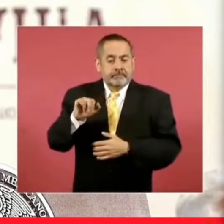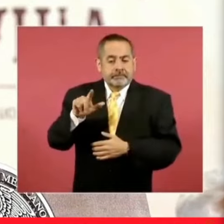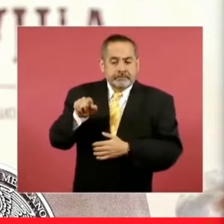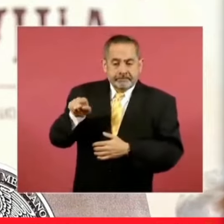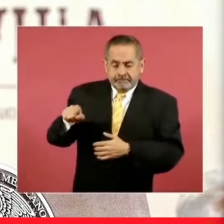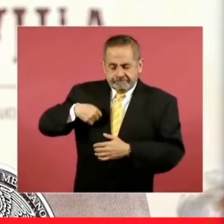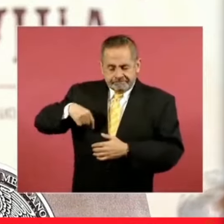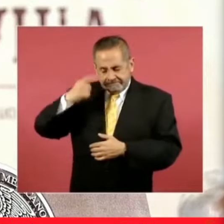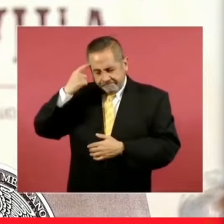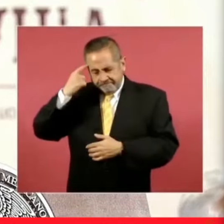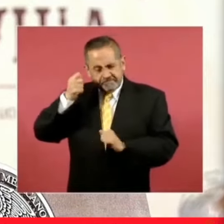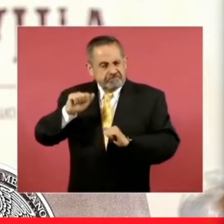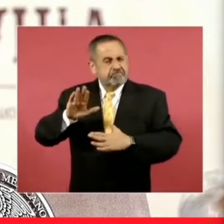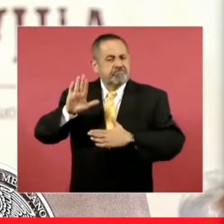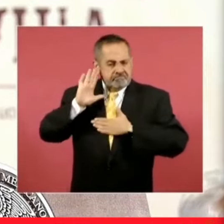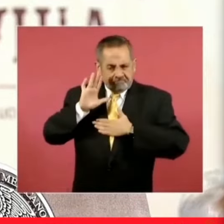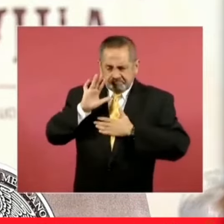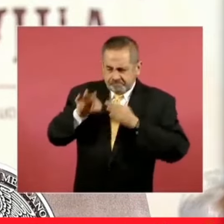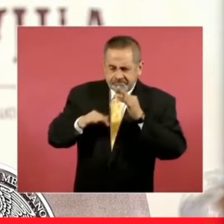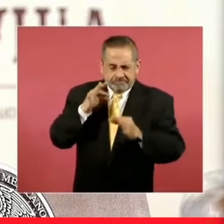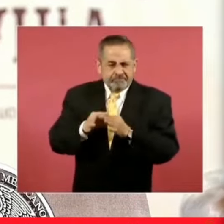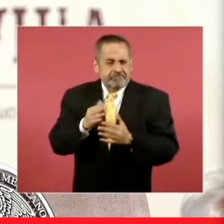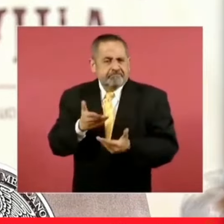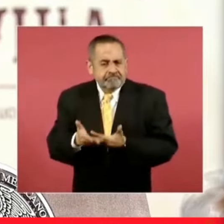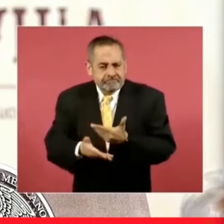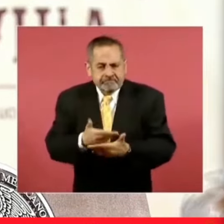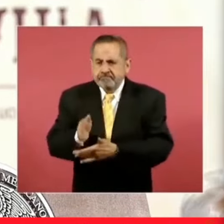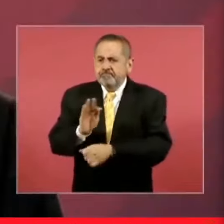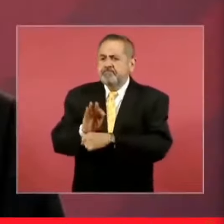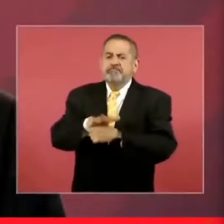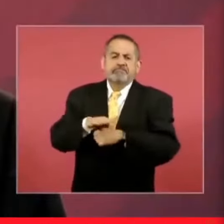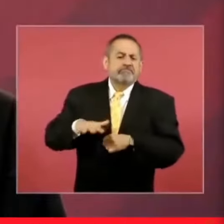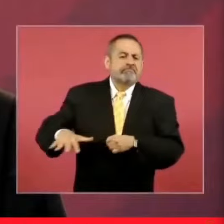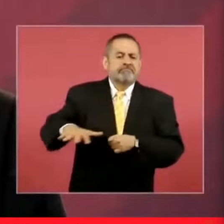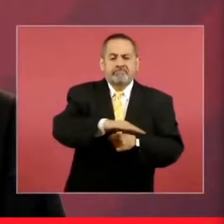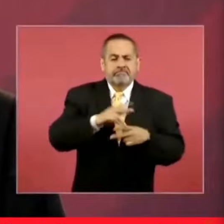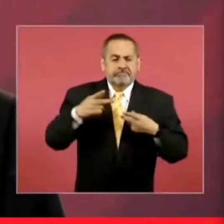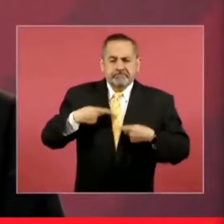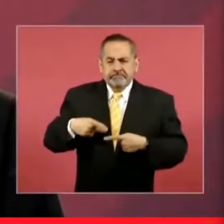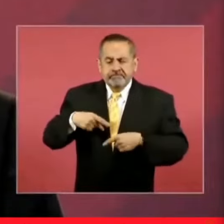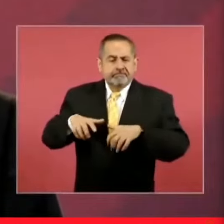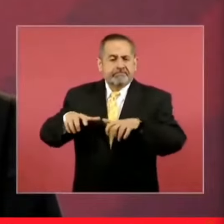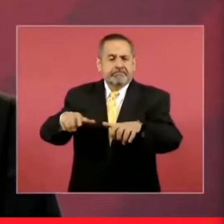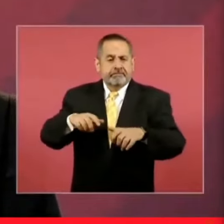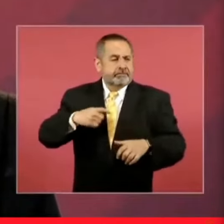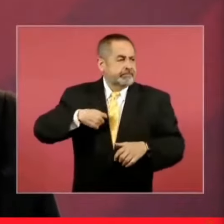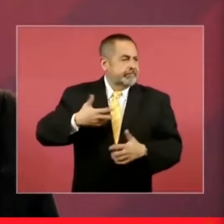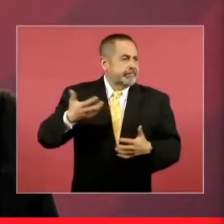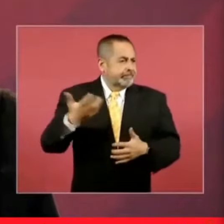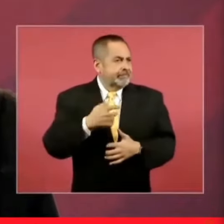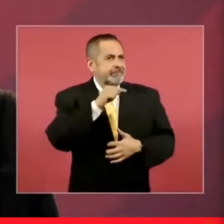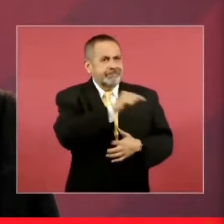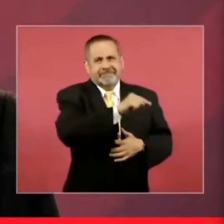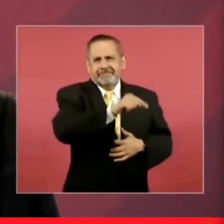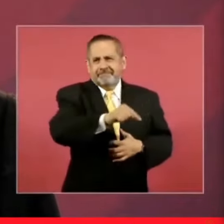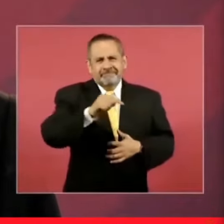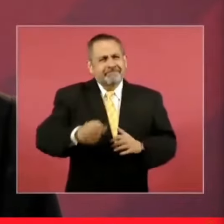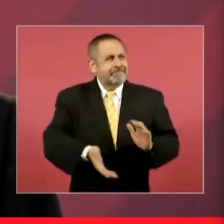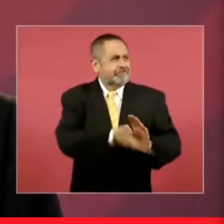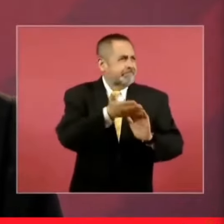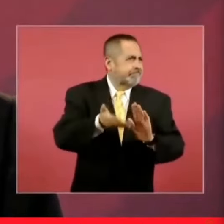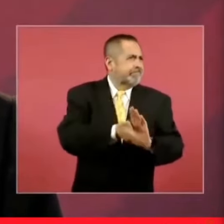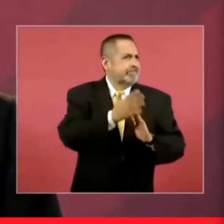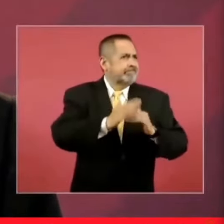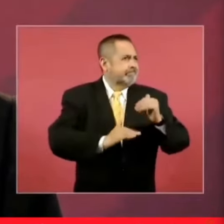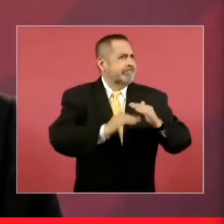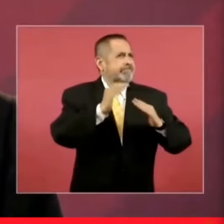tenemos el compromiso de servir a la sociedad en la construcción de obras de esta naturaleza y de